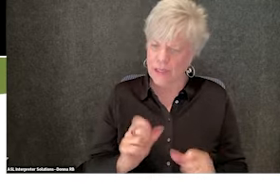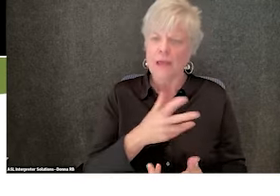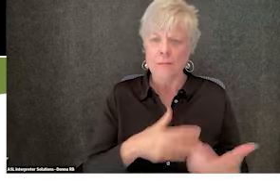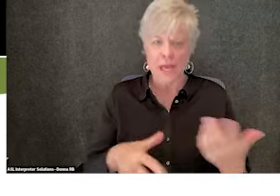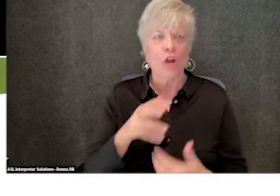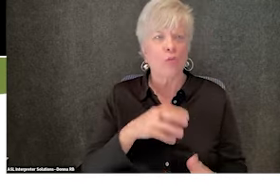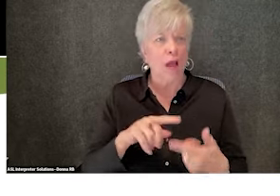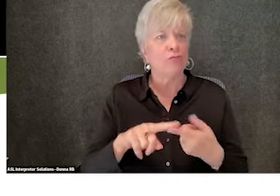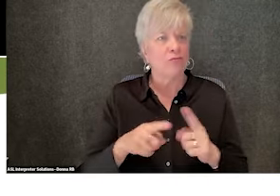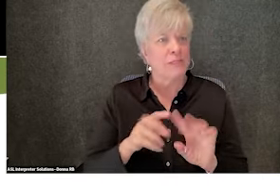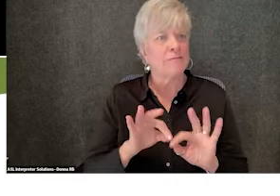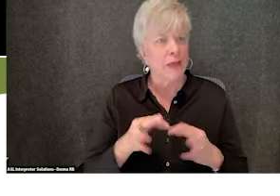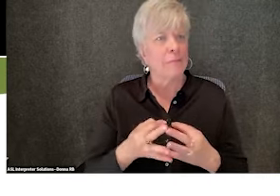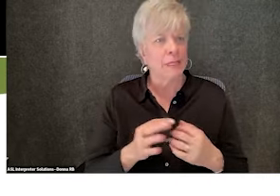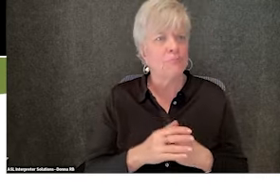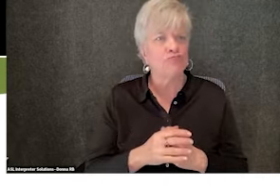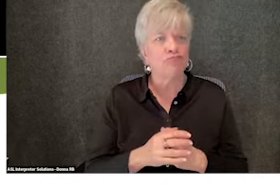mis compañeros de clase.